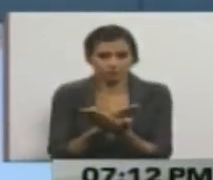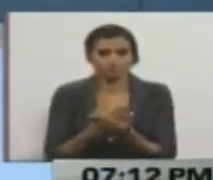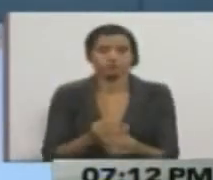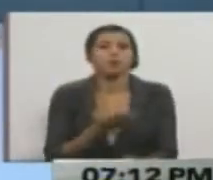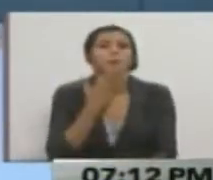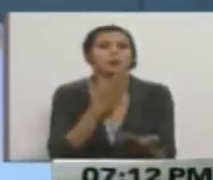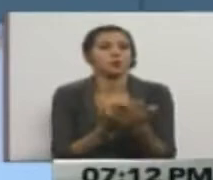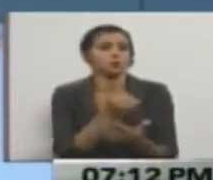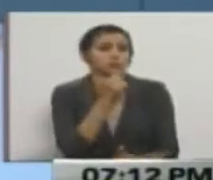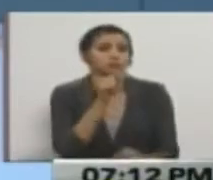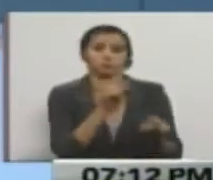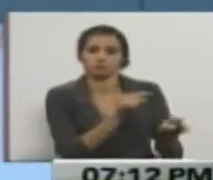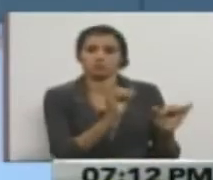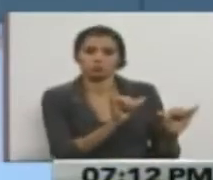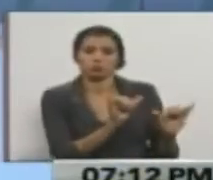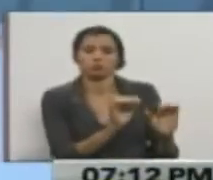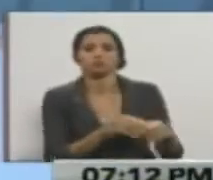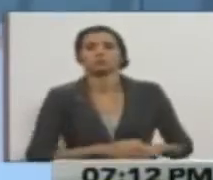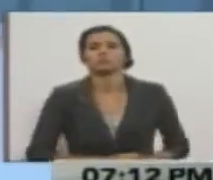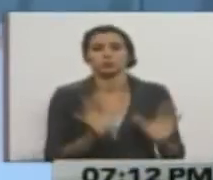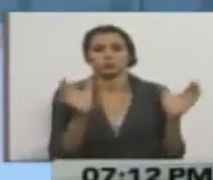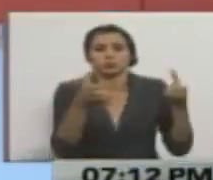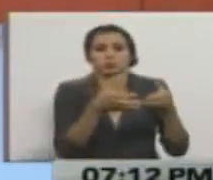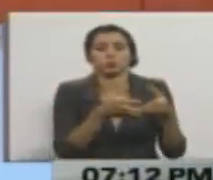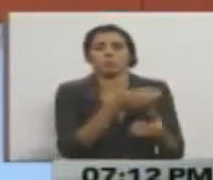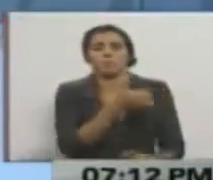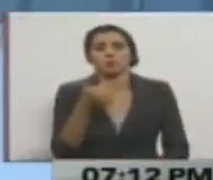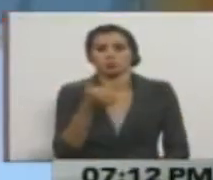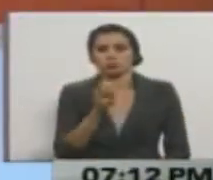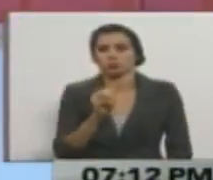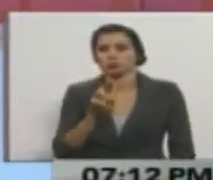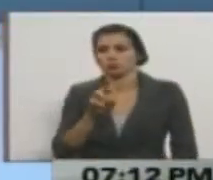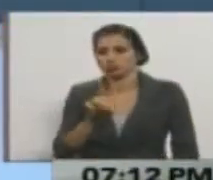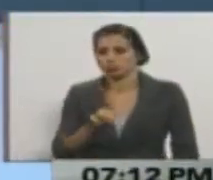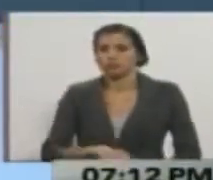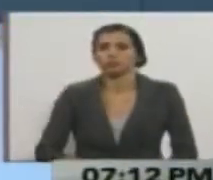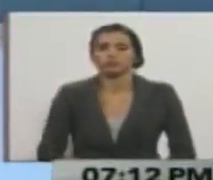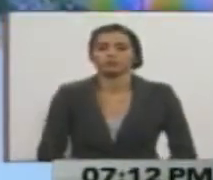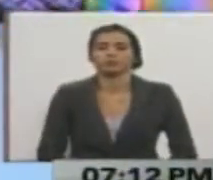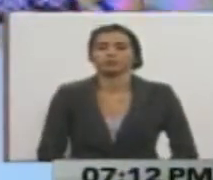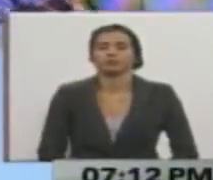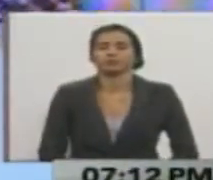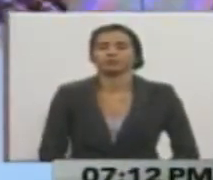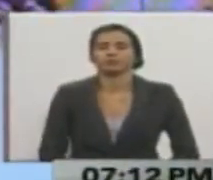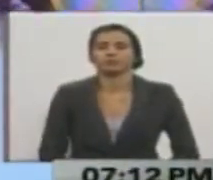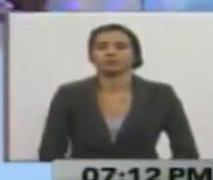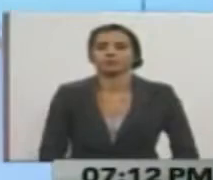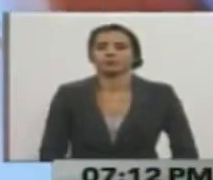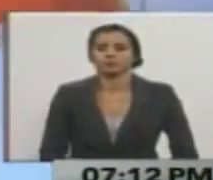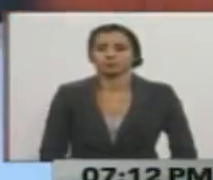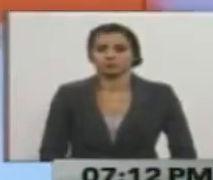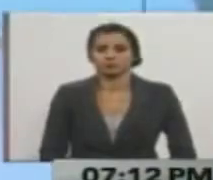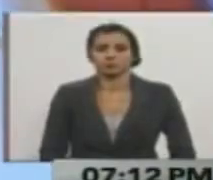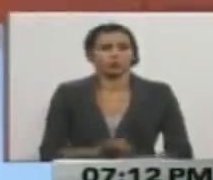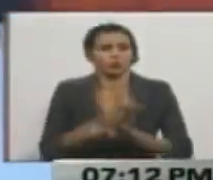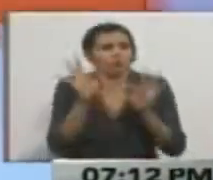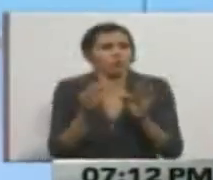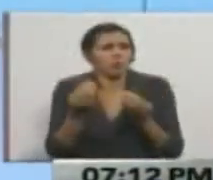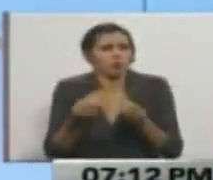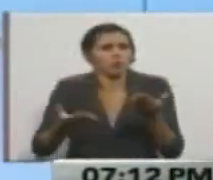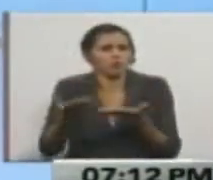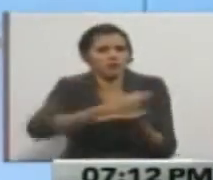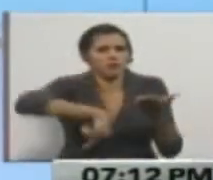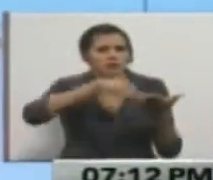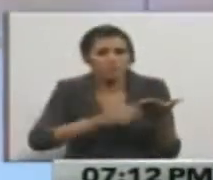solicitado por la organización política, el partido MUD. El mecanismo consta de